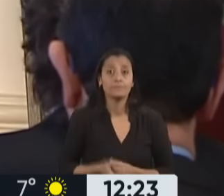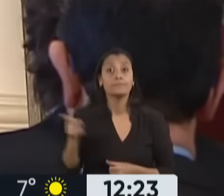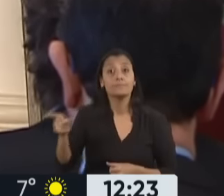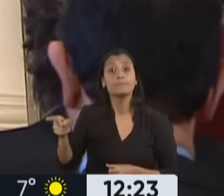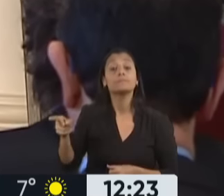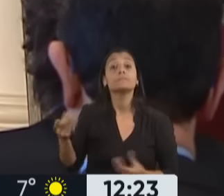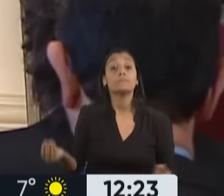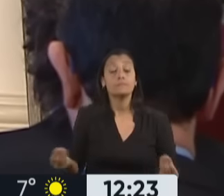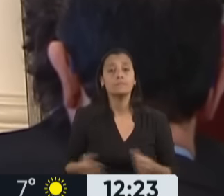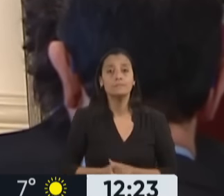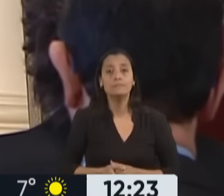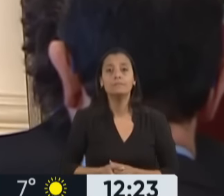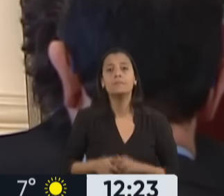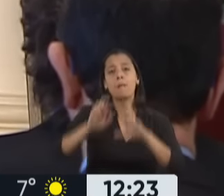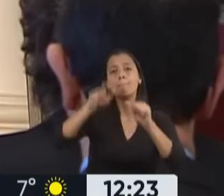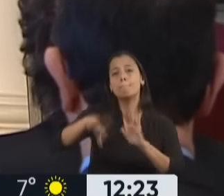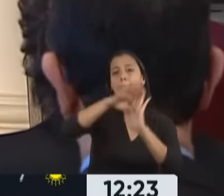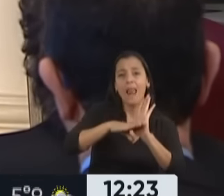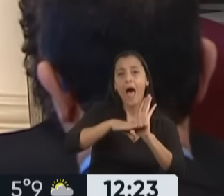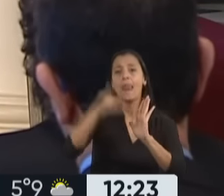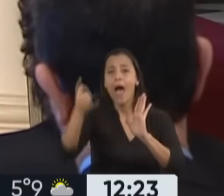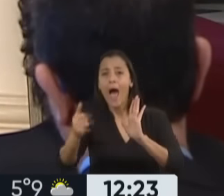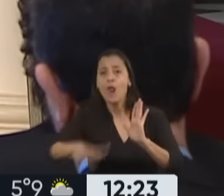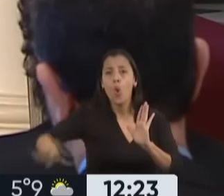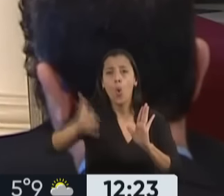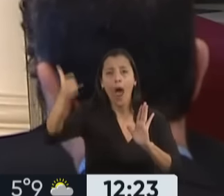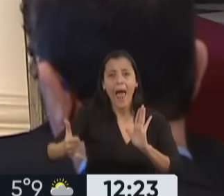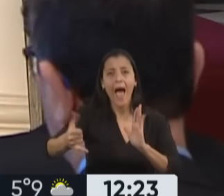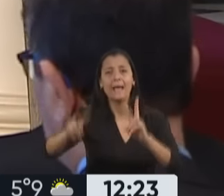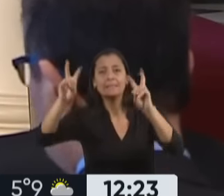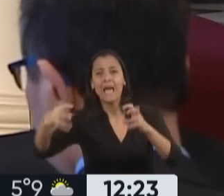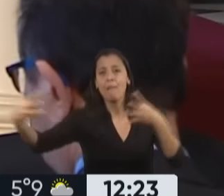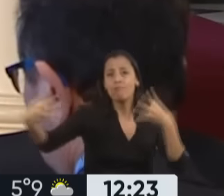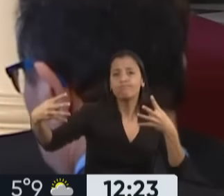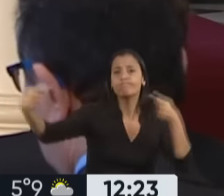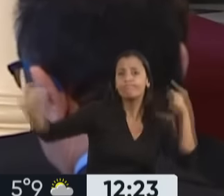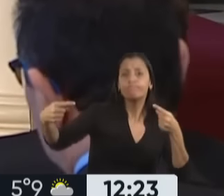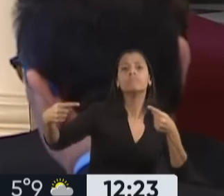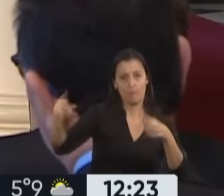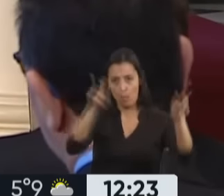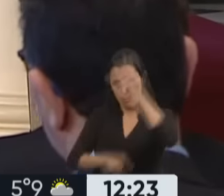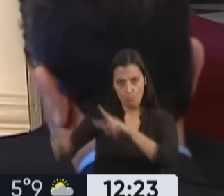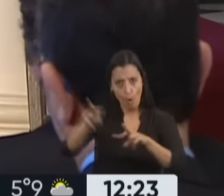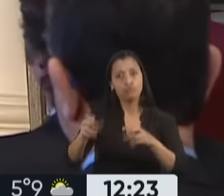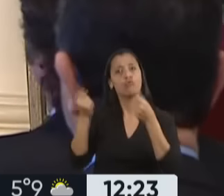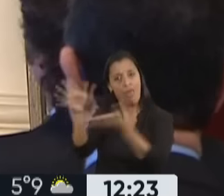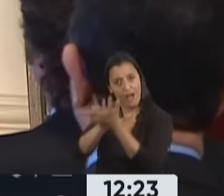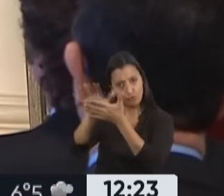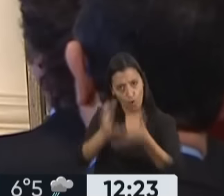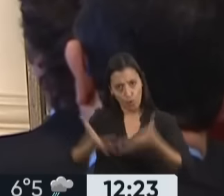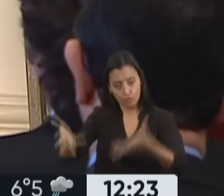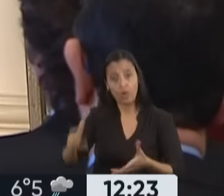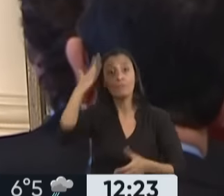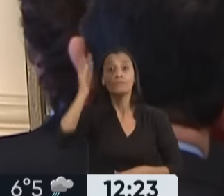lugares donde había problemas limítrofes y problemas de enfrentamientos. Las fuerzas argentinas